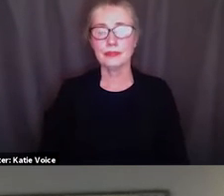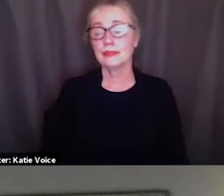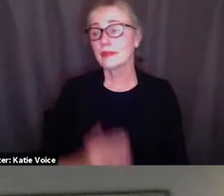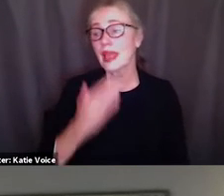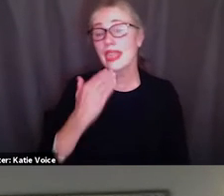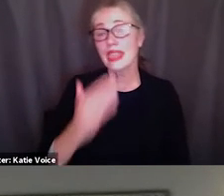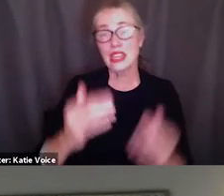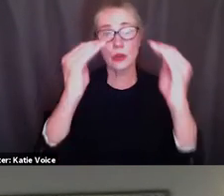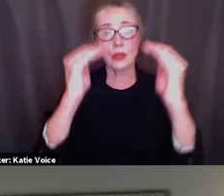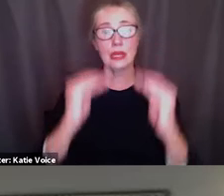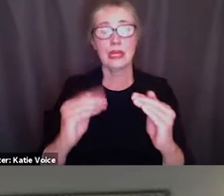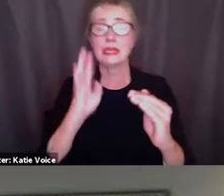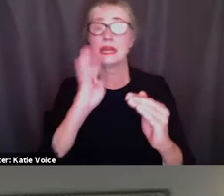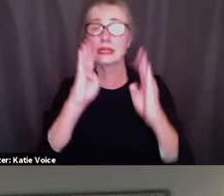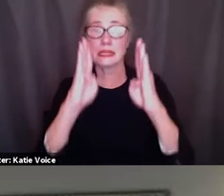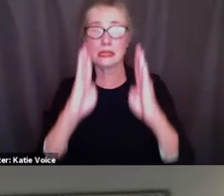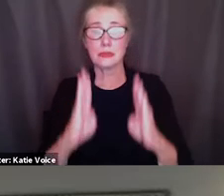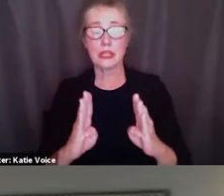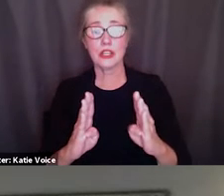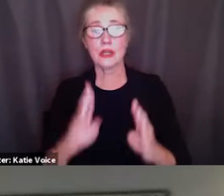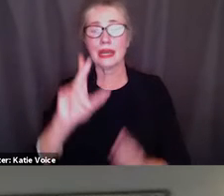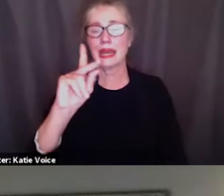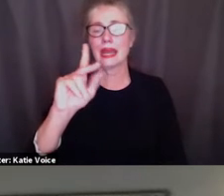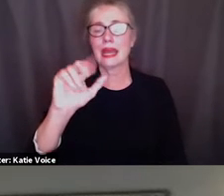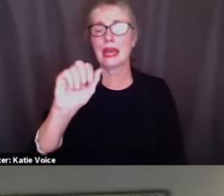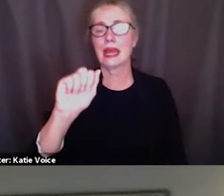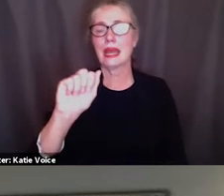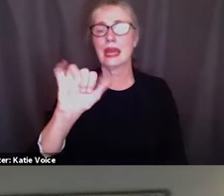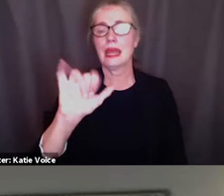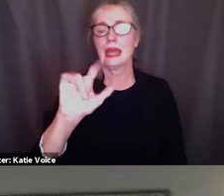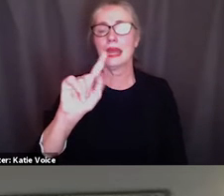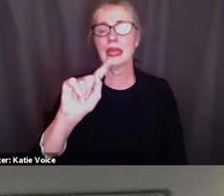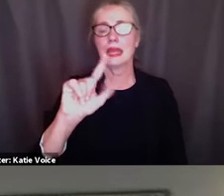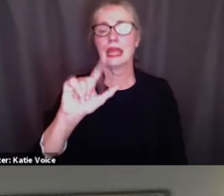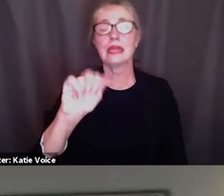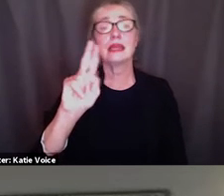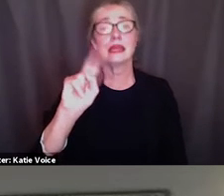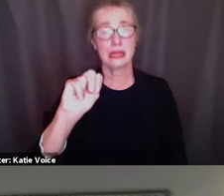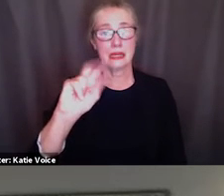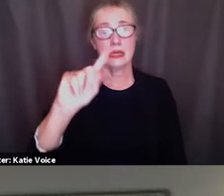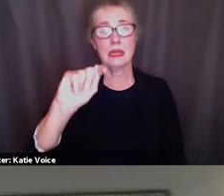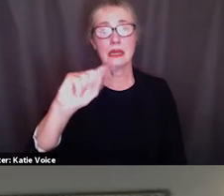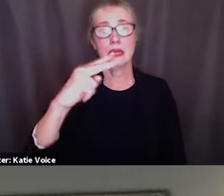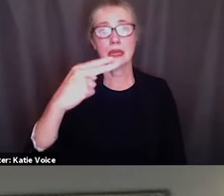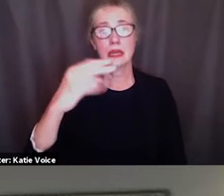Gracias. La próxima persona es Caitlin Thompson.